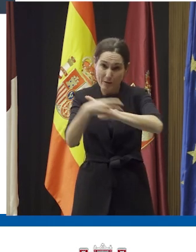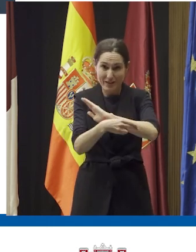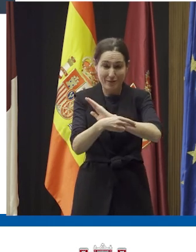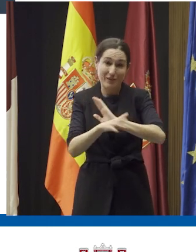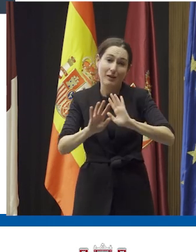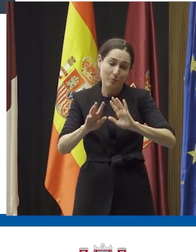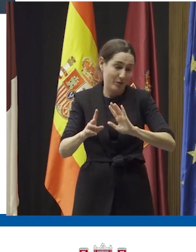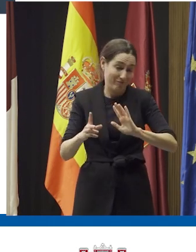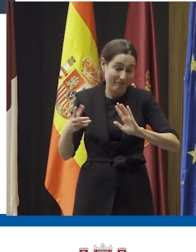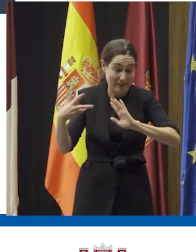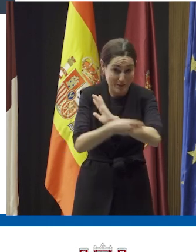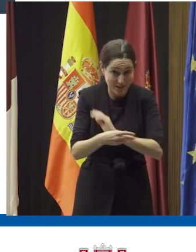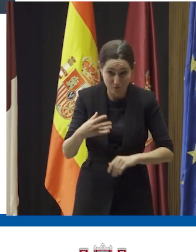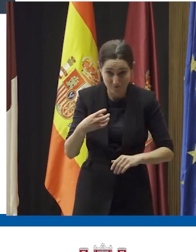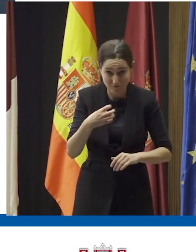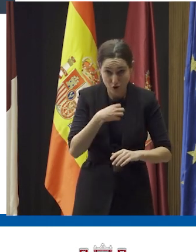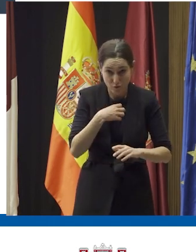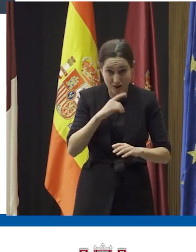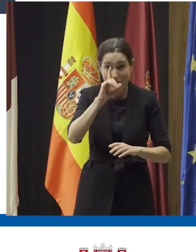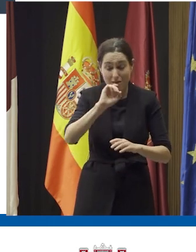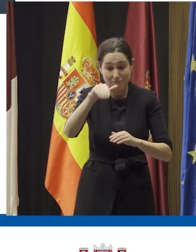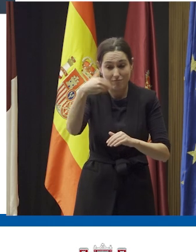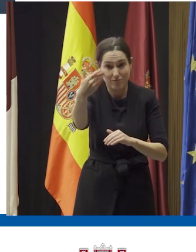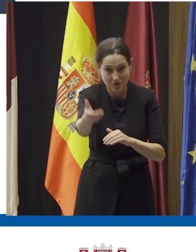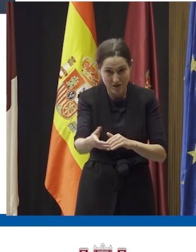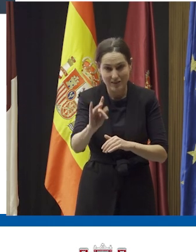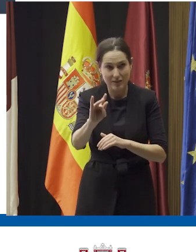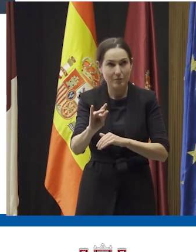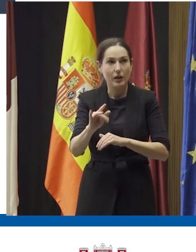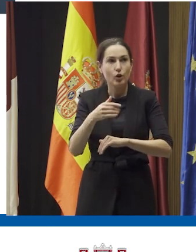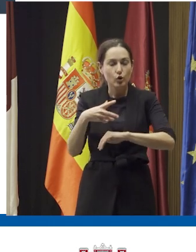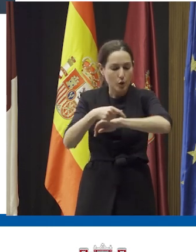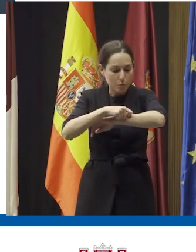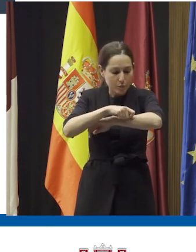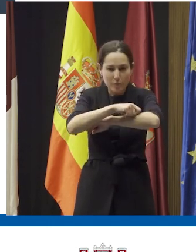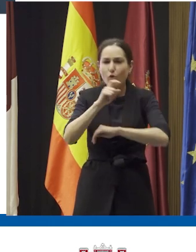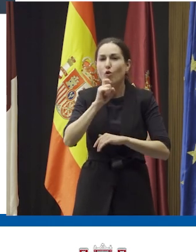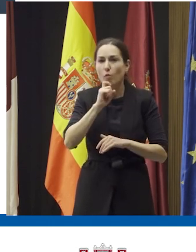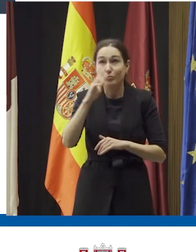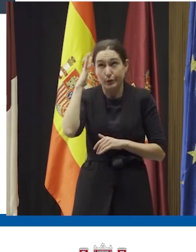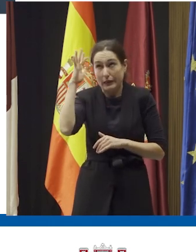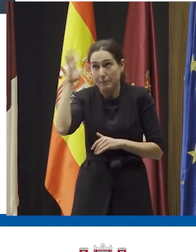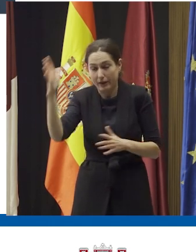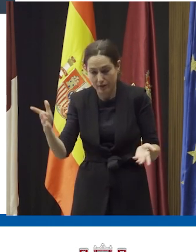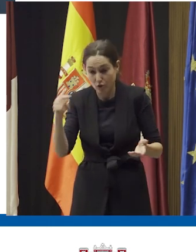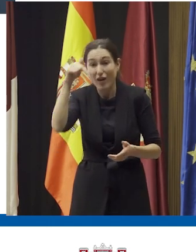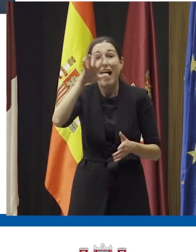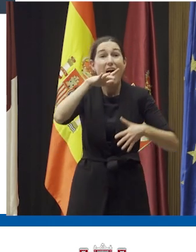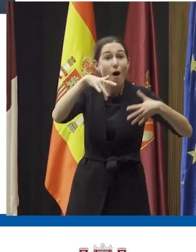muchos siglos más tarde. ¿Cómo unían los bordes de las heridas? Con imaginación. Hoy todavía las tribus masái de